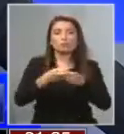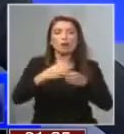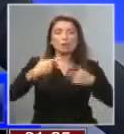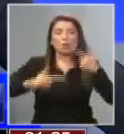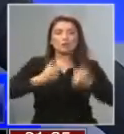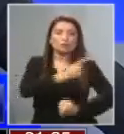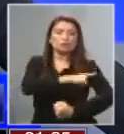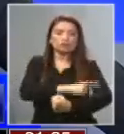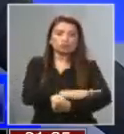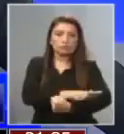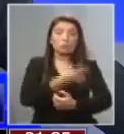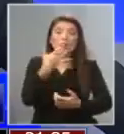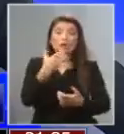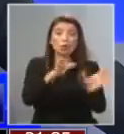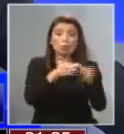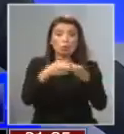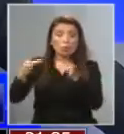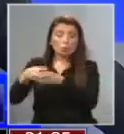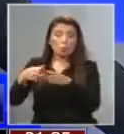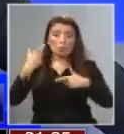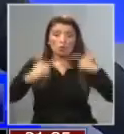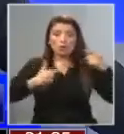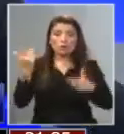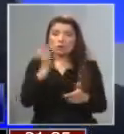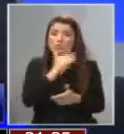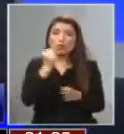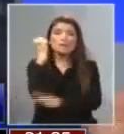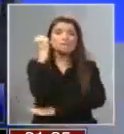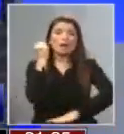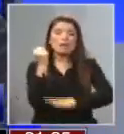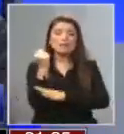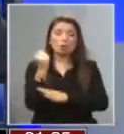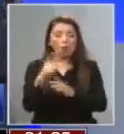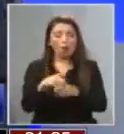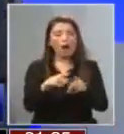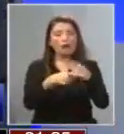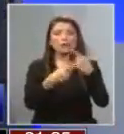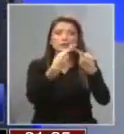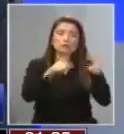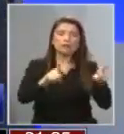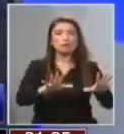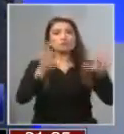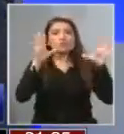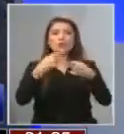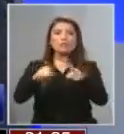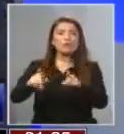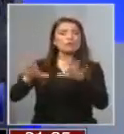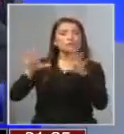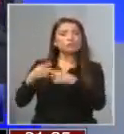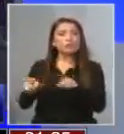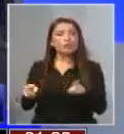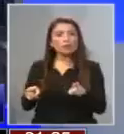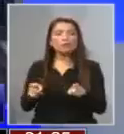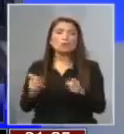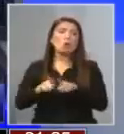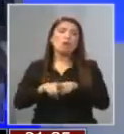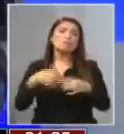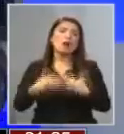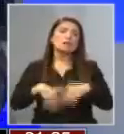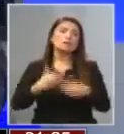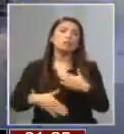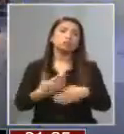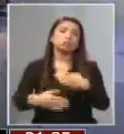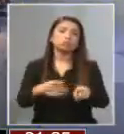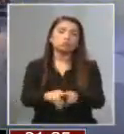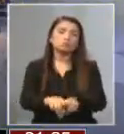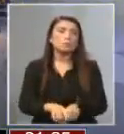una dimensión sustantiva en que se distingan por algo, terminan siendo máquinas. Es una corriente, pero no necesariamente una corriente que